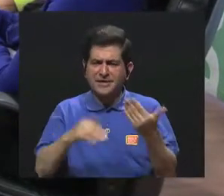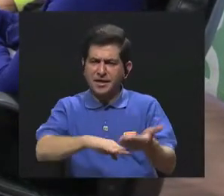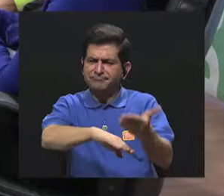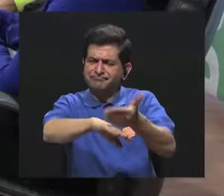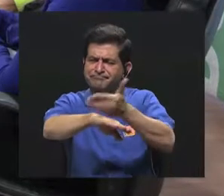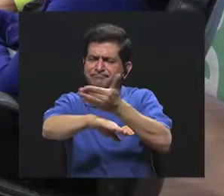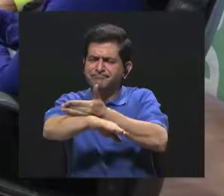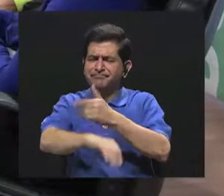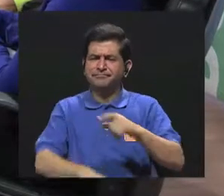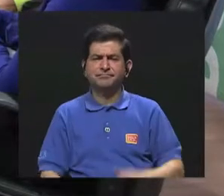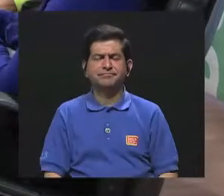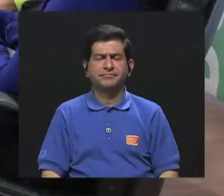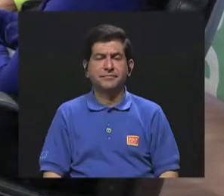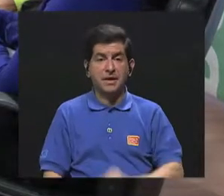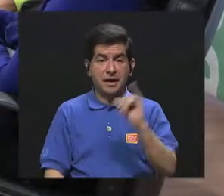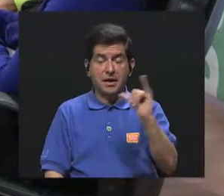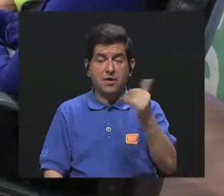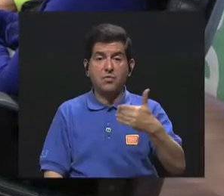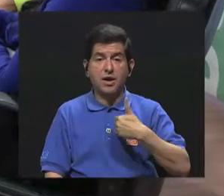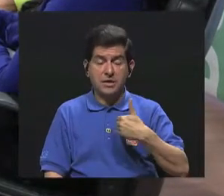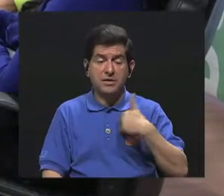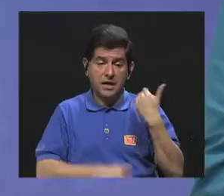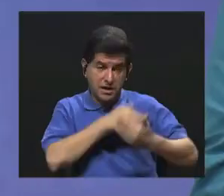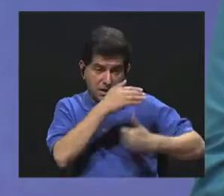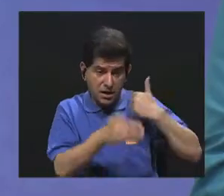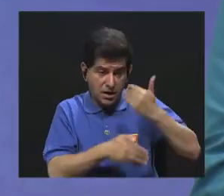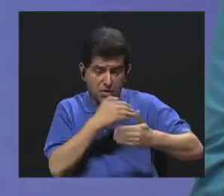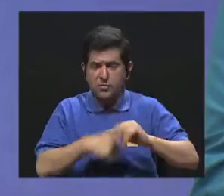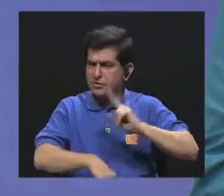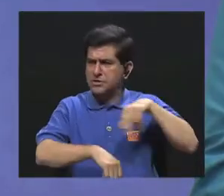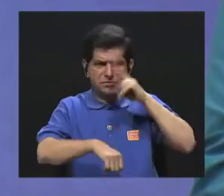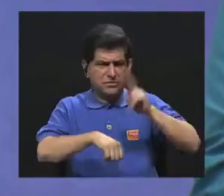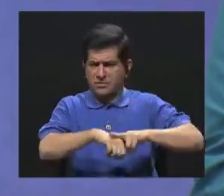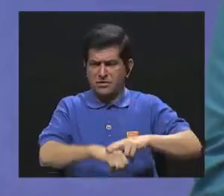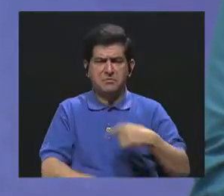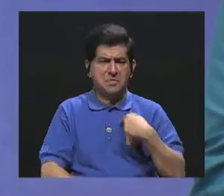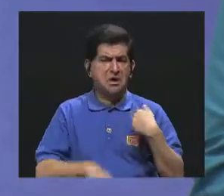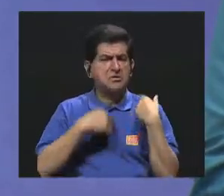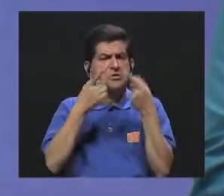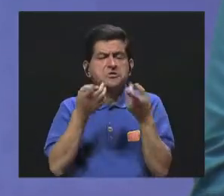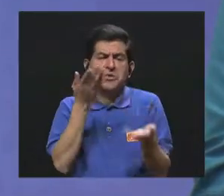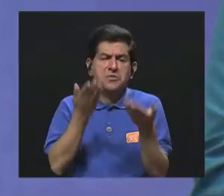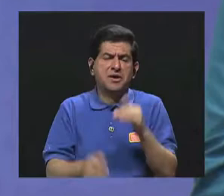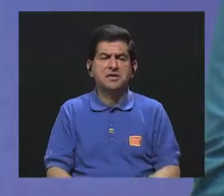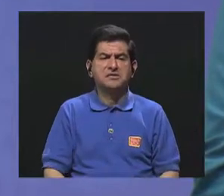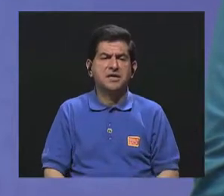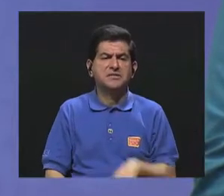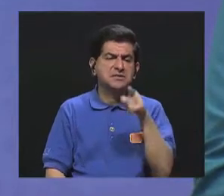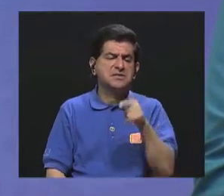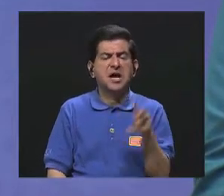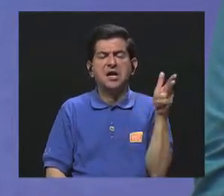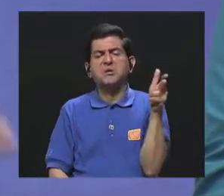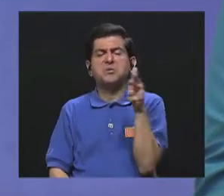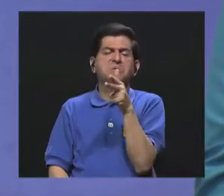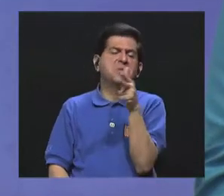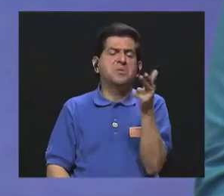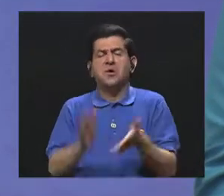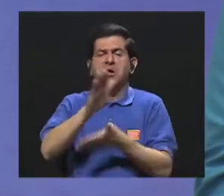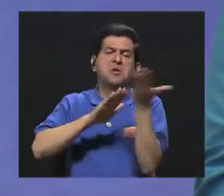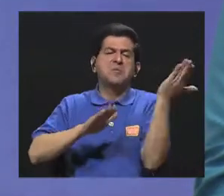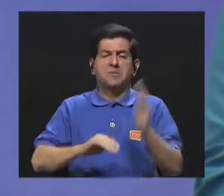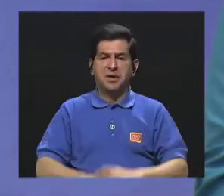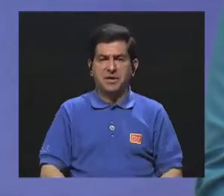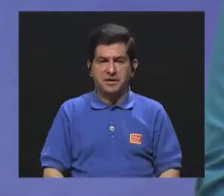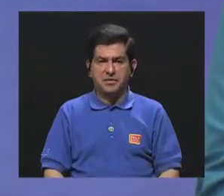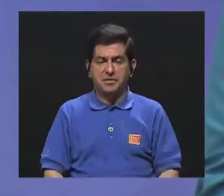avanzada. En un momento como además tenía este proceso poco convencional y yo nada más llegaba y como que lo seguía y grababa y me iba. O sea,